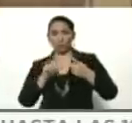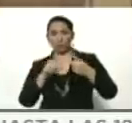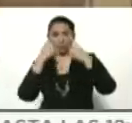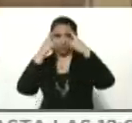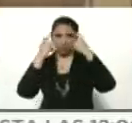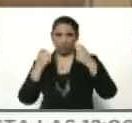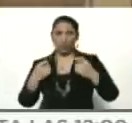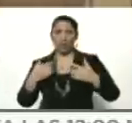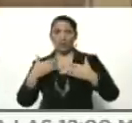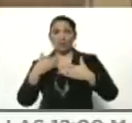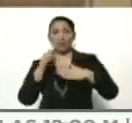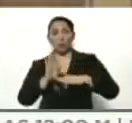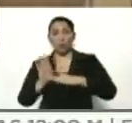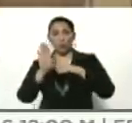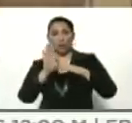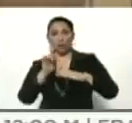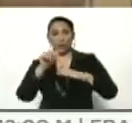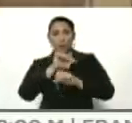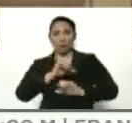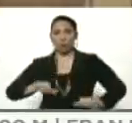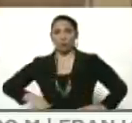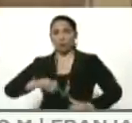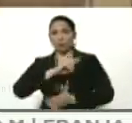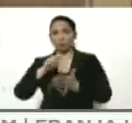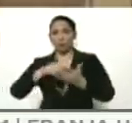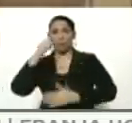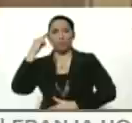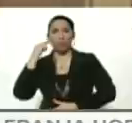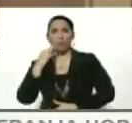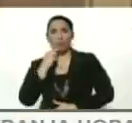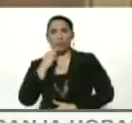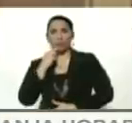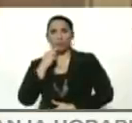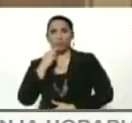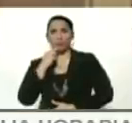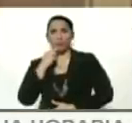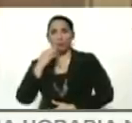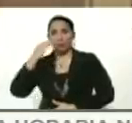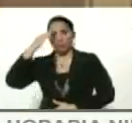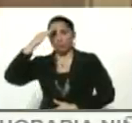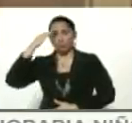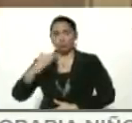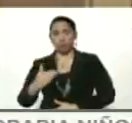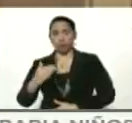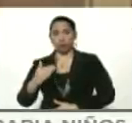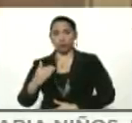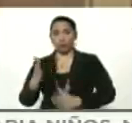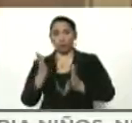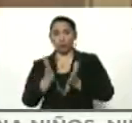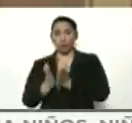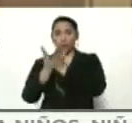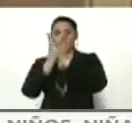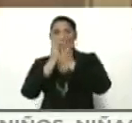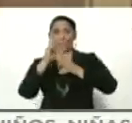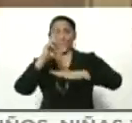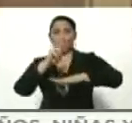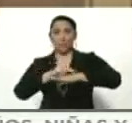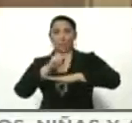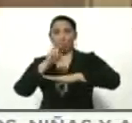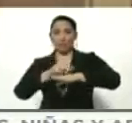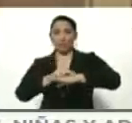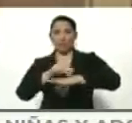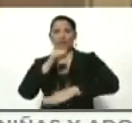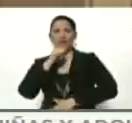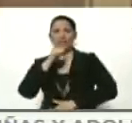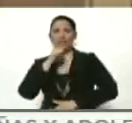de seguridad, la Fuerza Armada Nacional Bolivariana, la milicia, los estudiantes de medicina, quienes